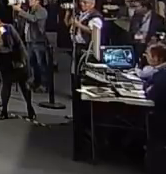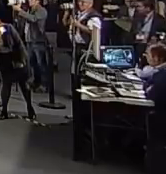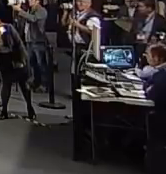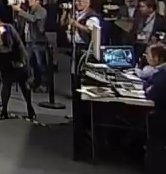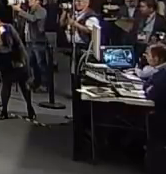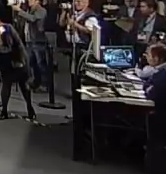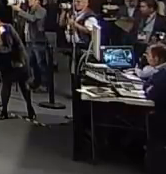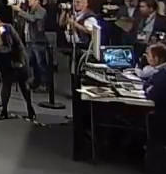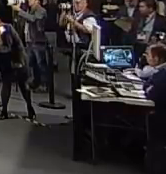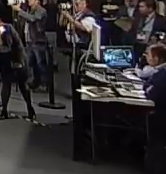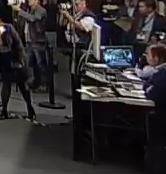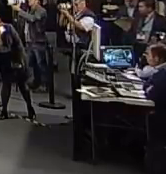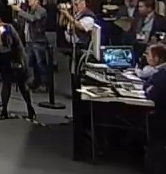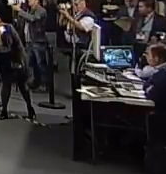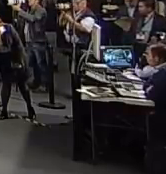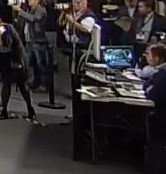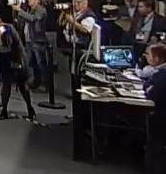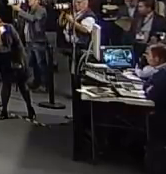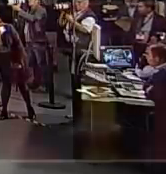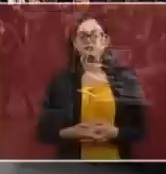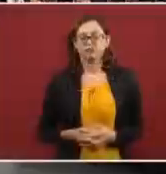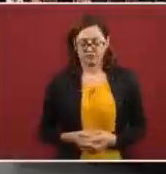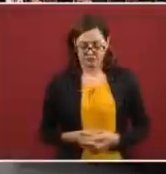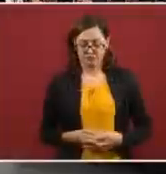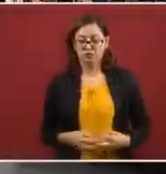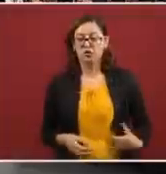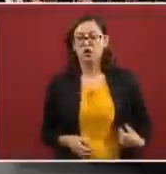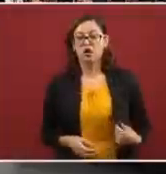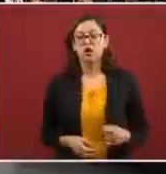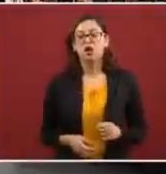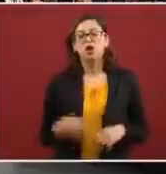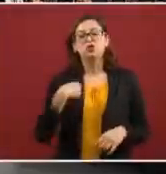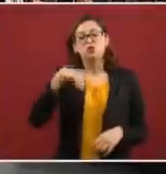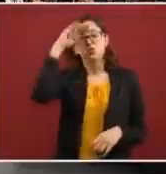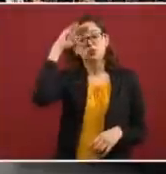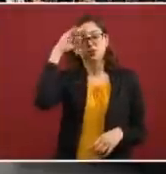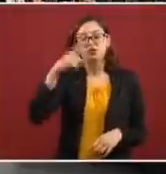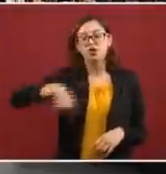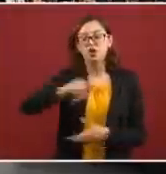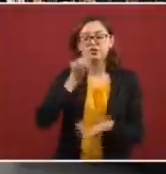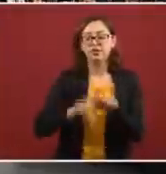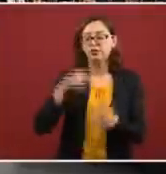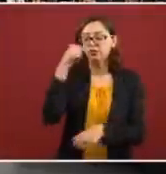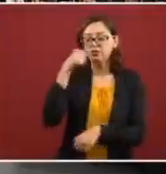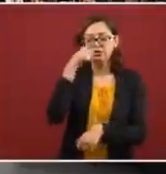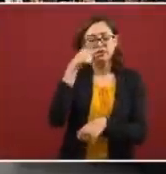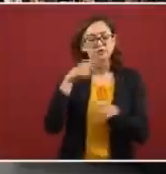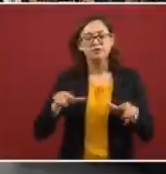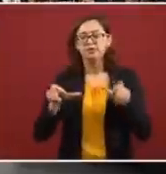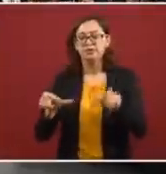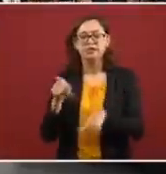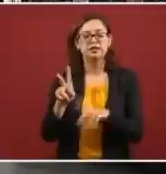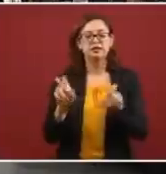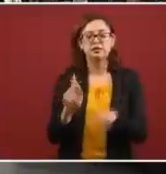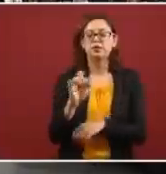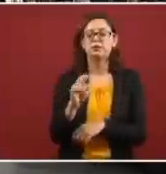en la que estos operativos siempre se llevan a cabo dentro del proceso tradicional penal y el